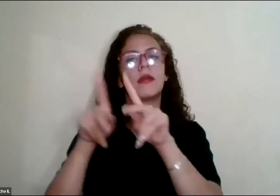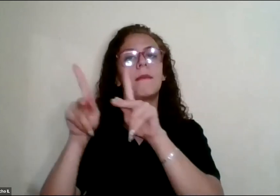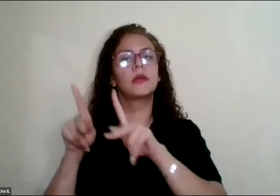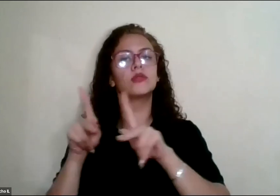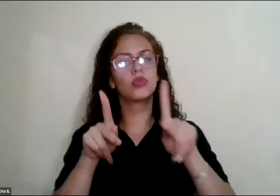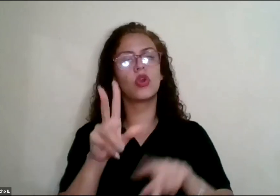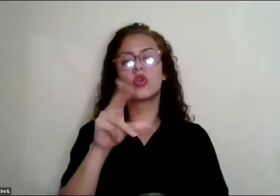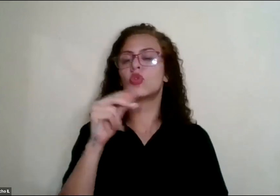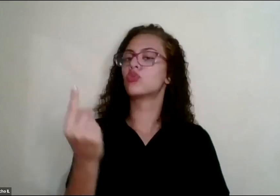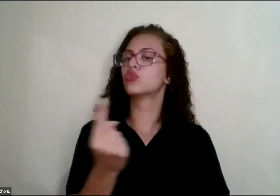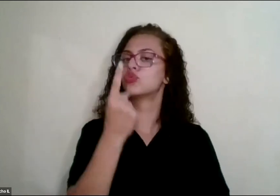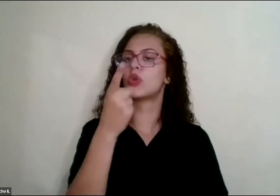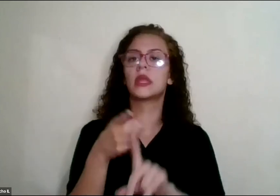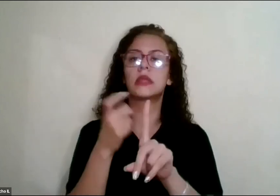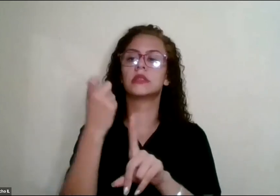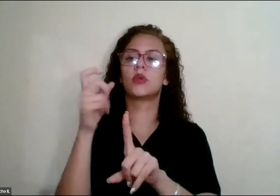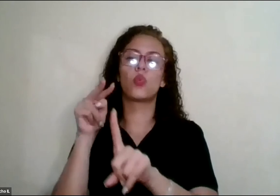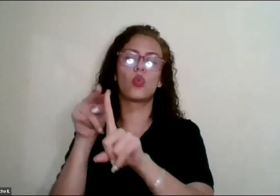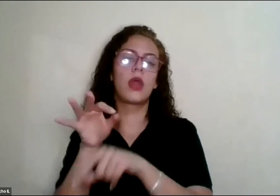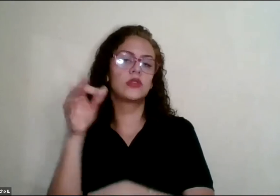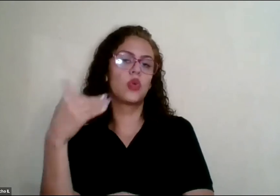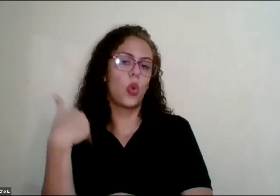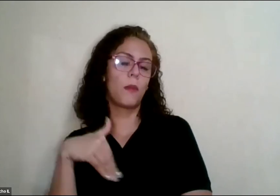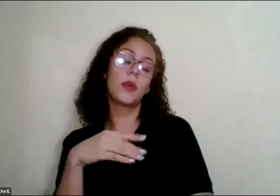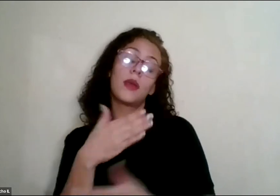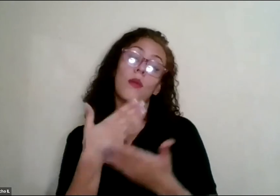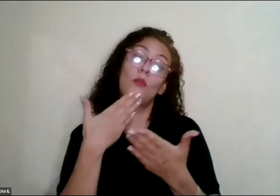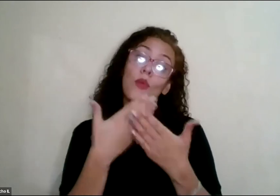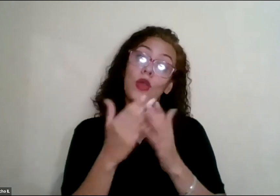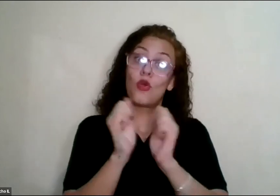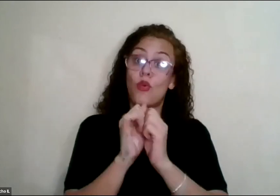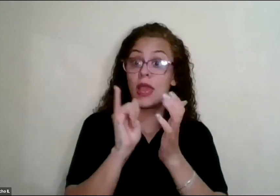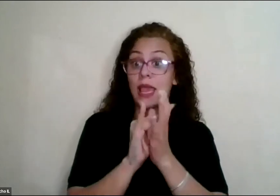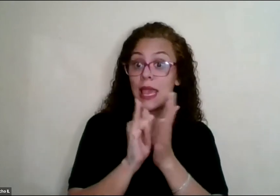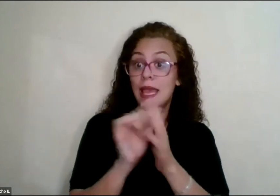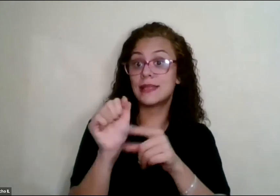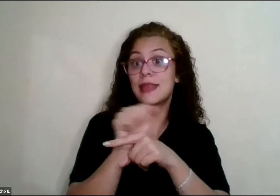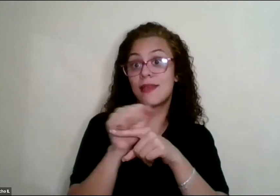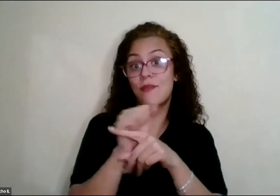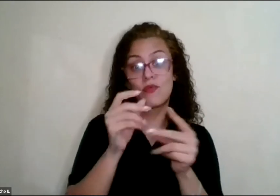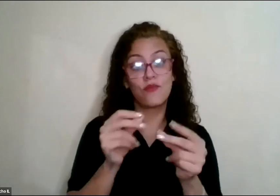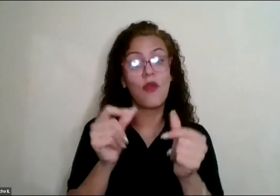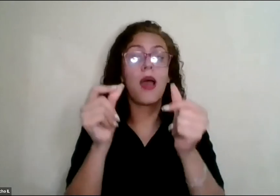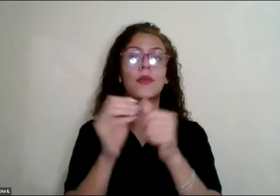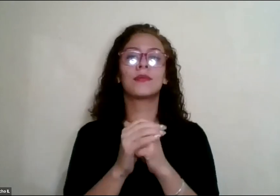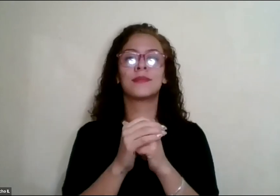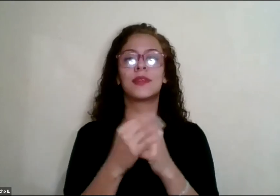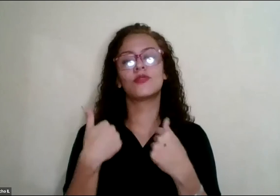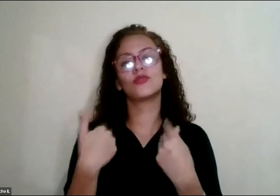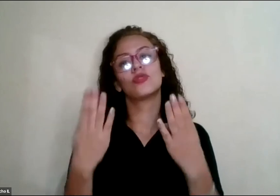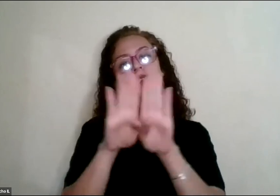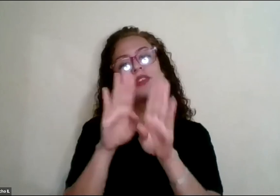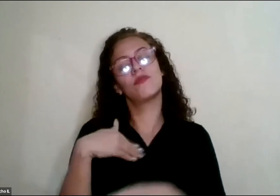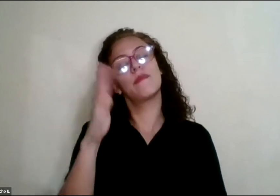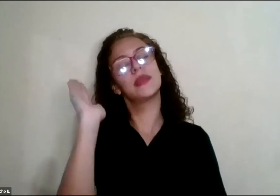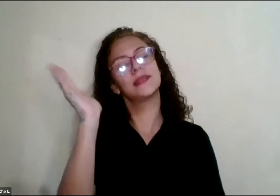no solamente desde una visión. Entonces, bueno, con este ejercicio rápido cierro mi charla.